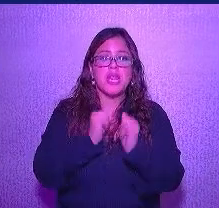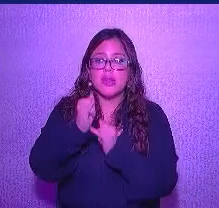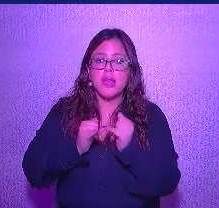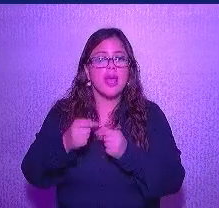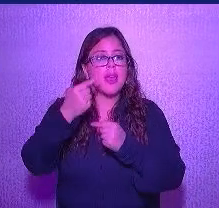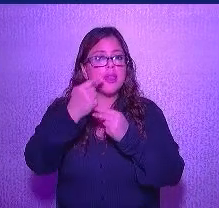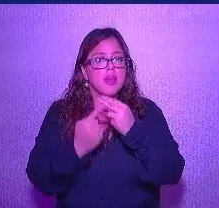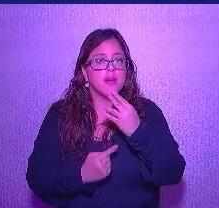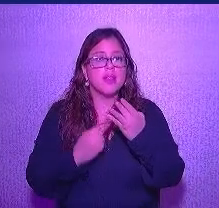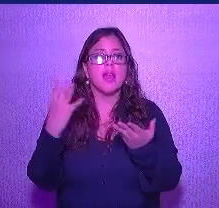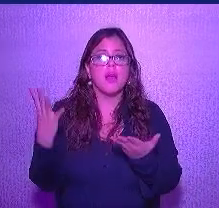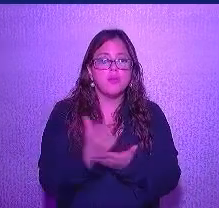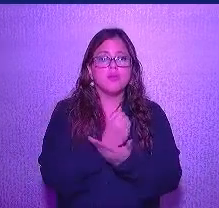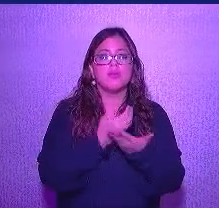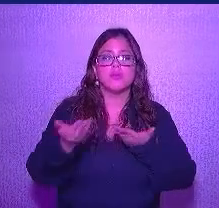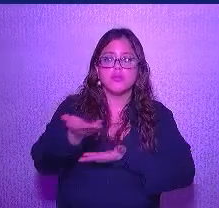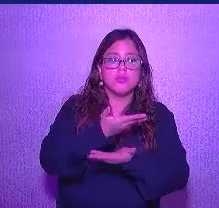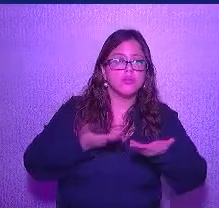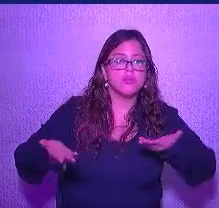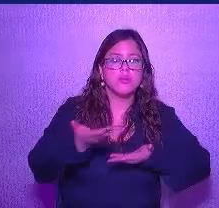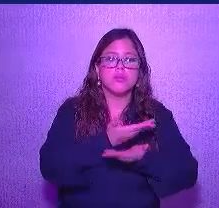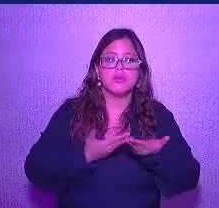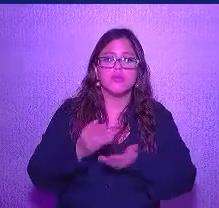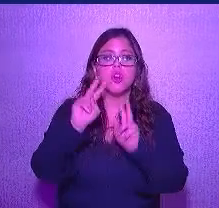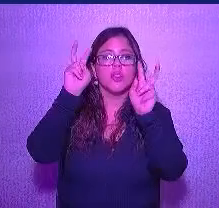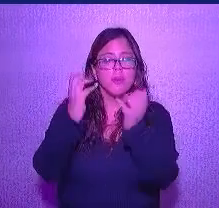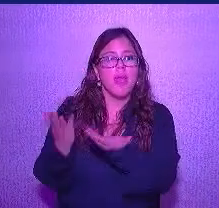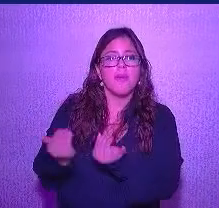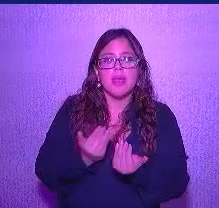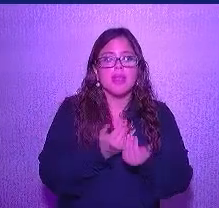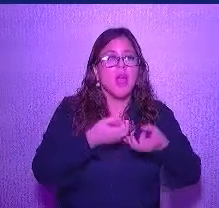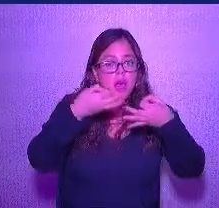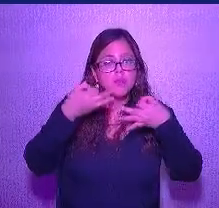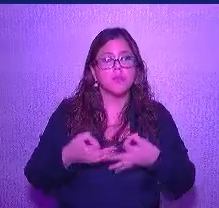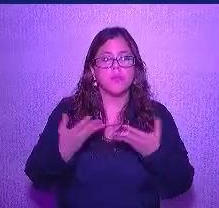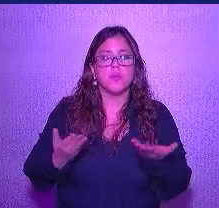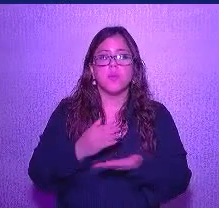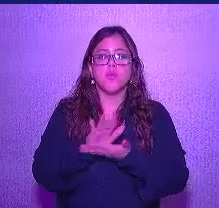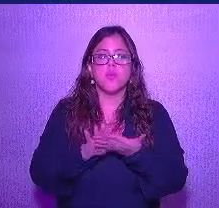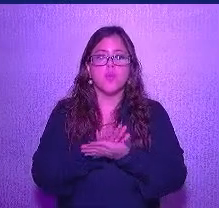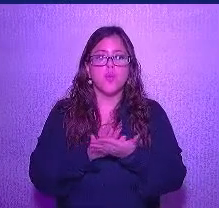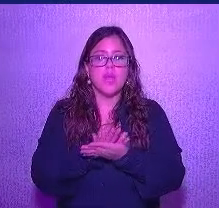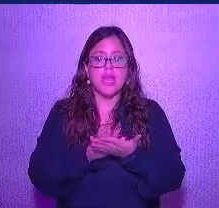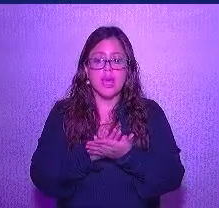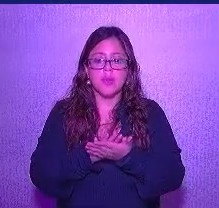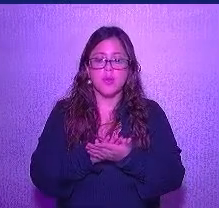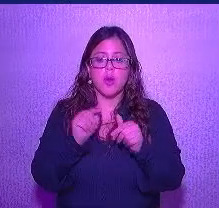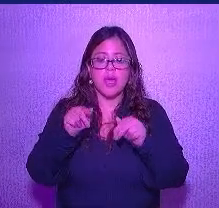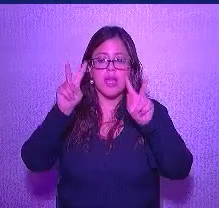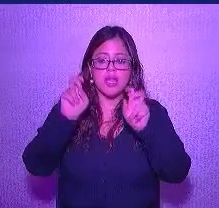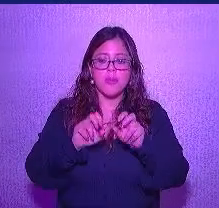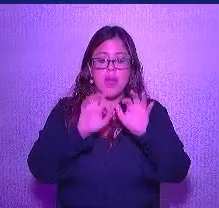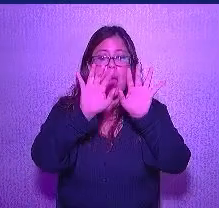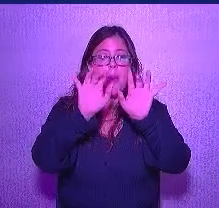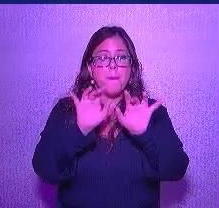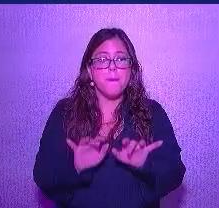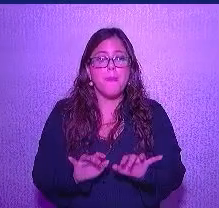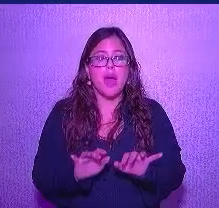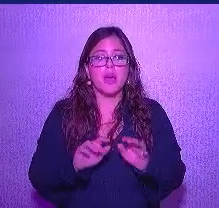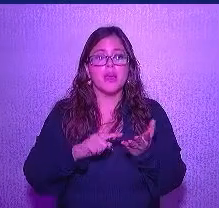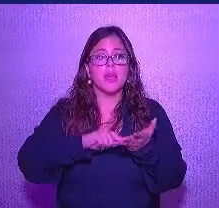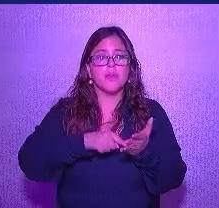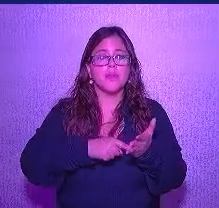logramos interactuar con expectativas de eficacia por ejemplo dentro de la plataforma que usamos para nuestra tecnología